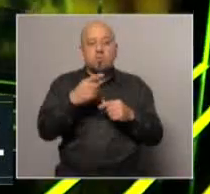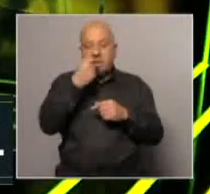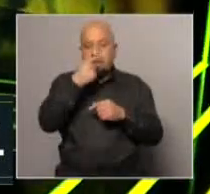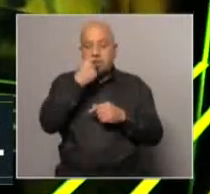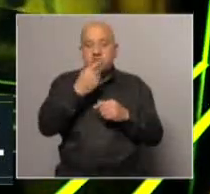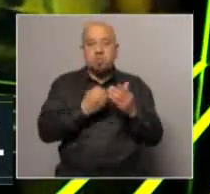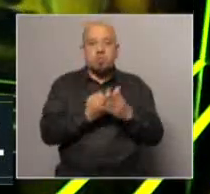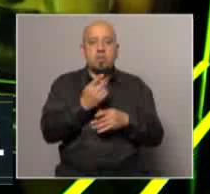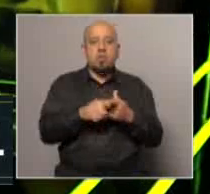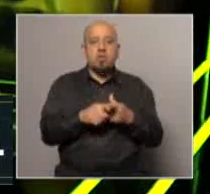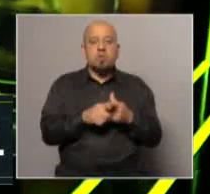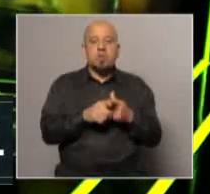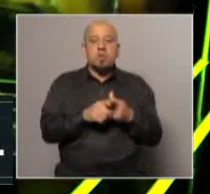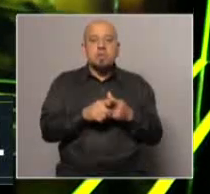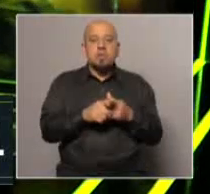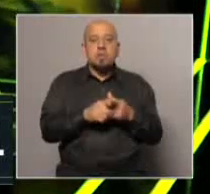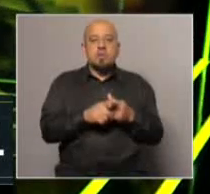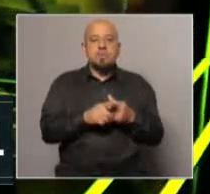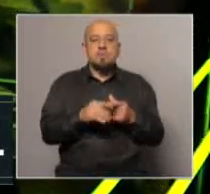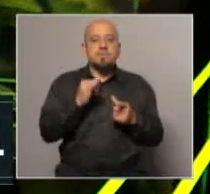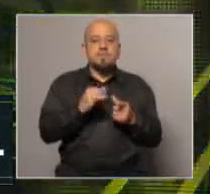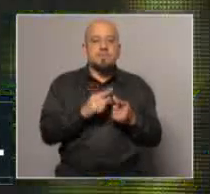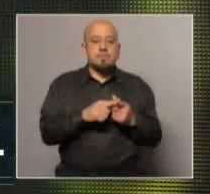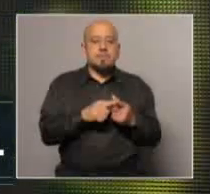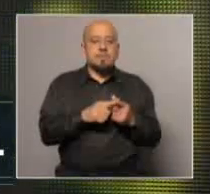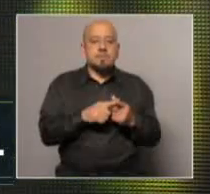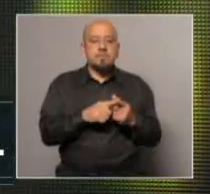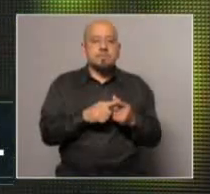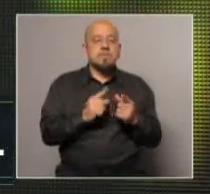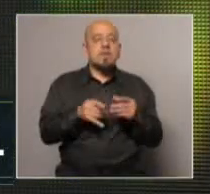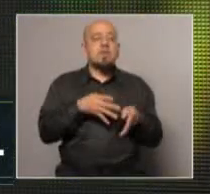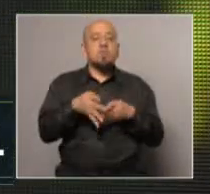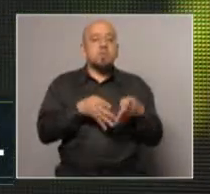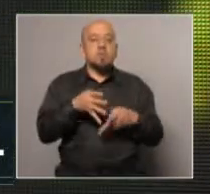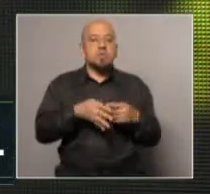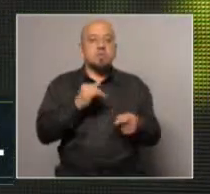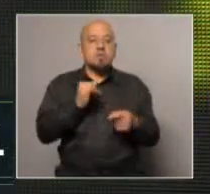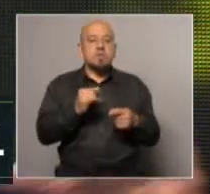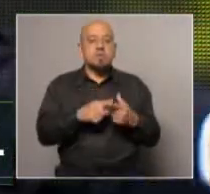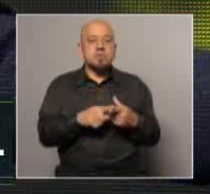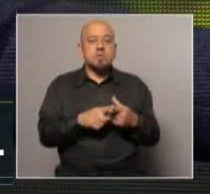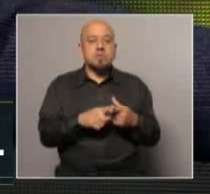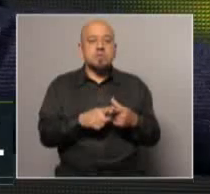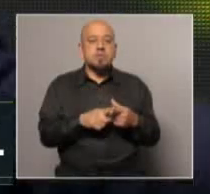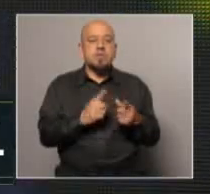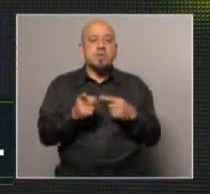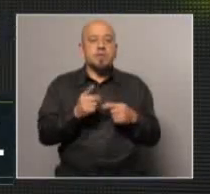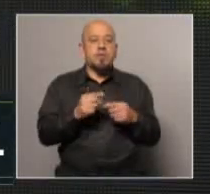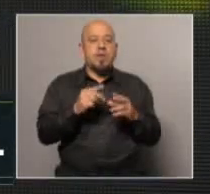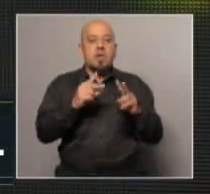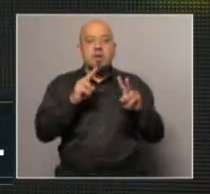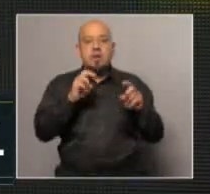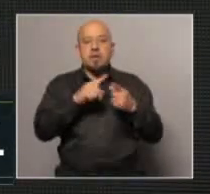nueva. Lo que hay, sí, claro, es evidencia empírica de que funciona para un montón de patologías, desde el síndrome de